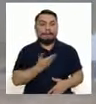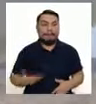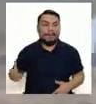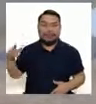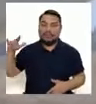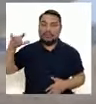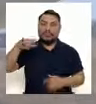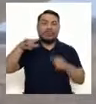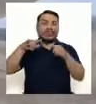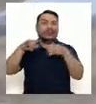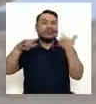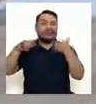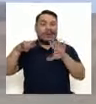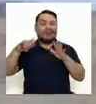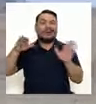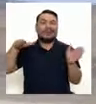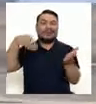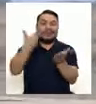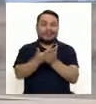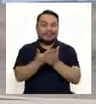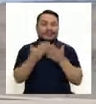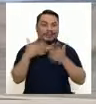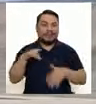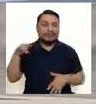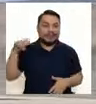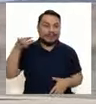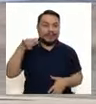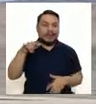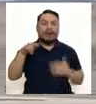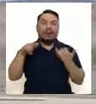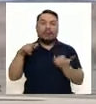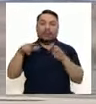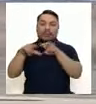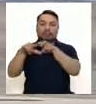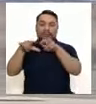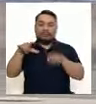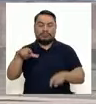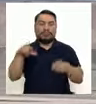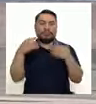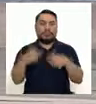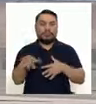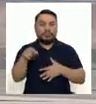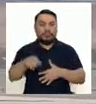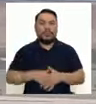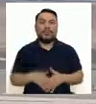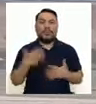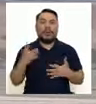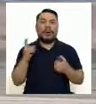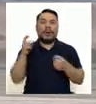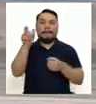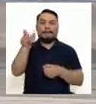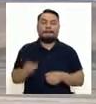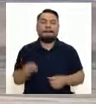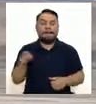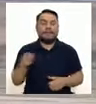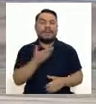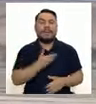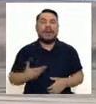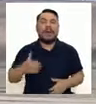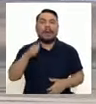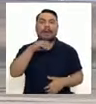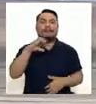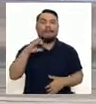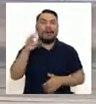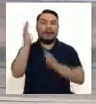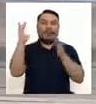tomando posición para permitir el descenso de este miembro de la APEC y